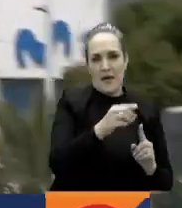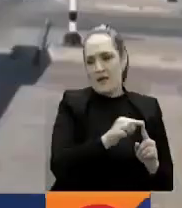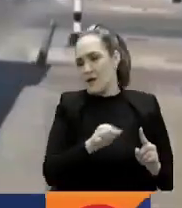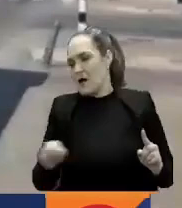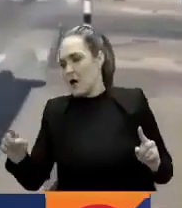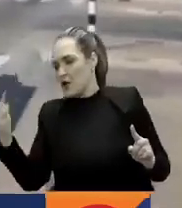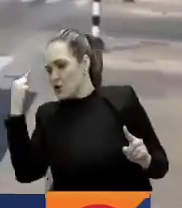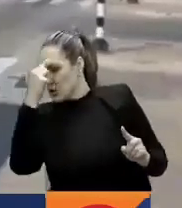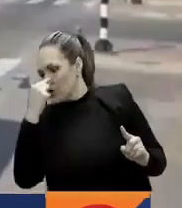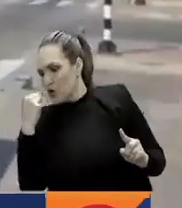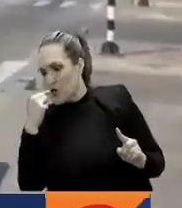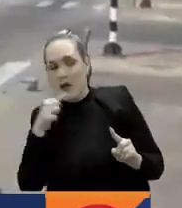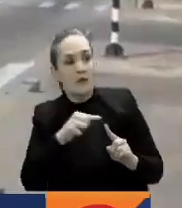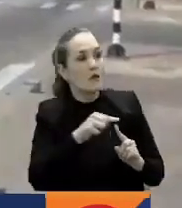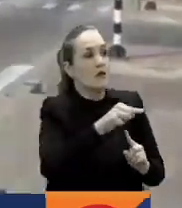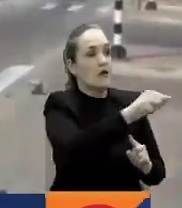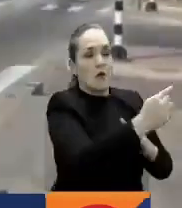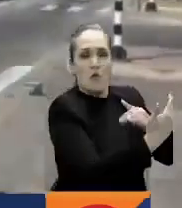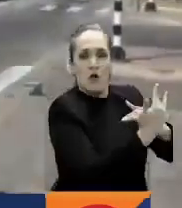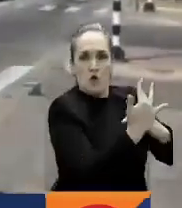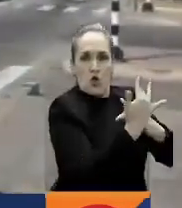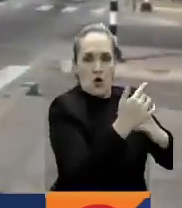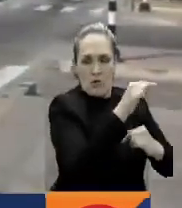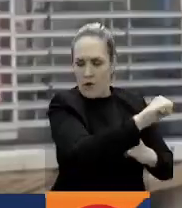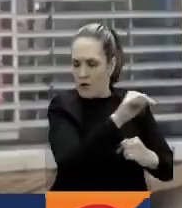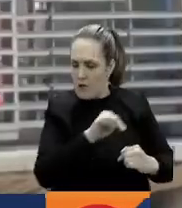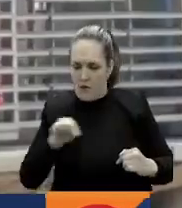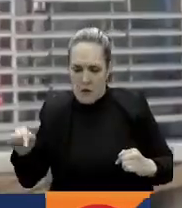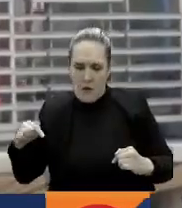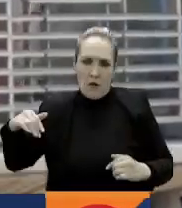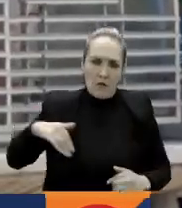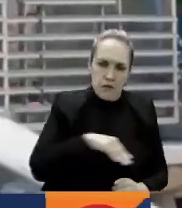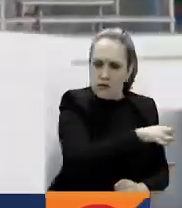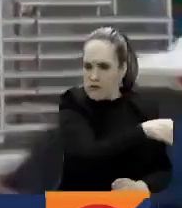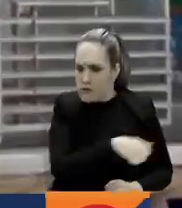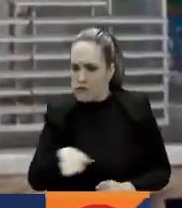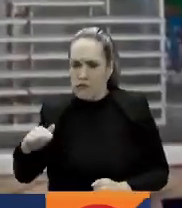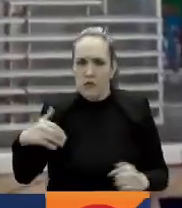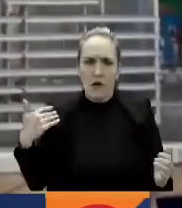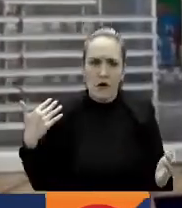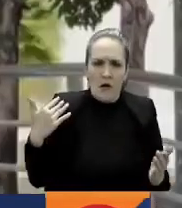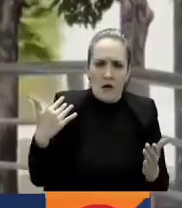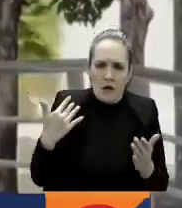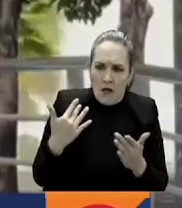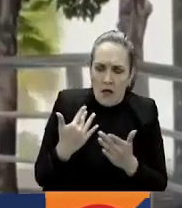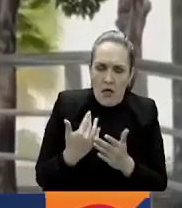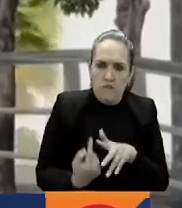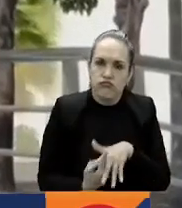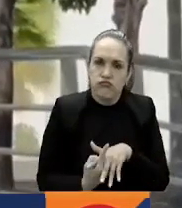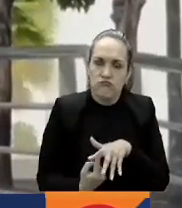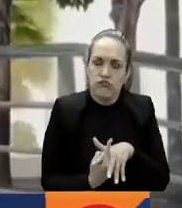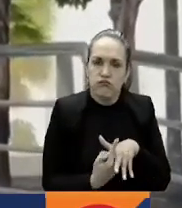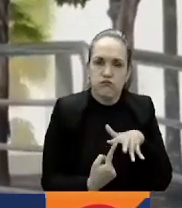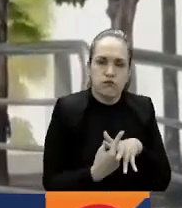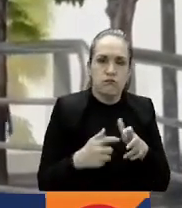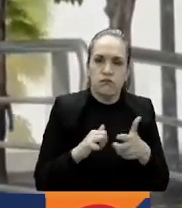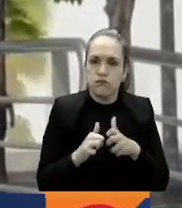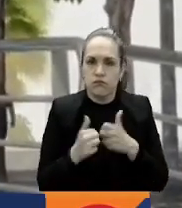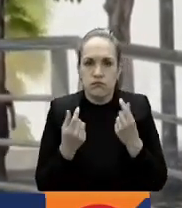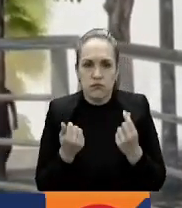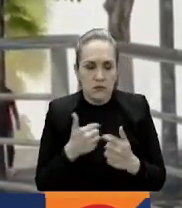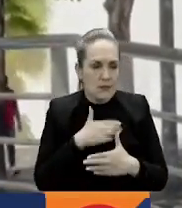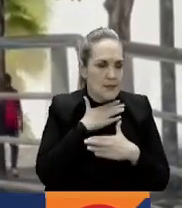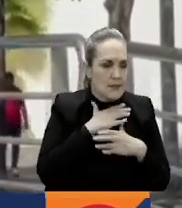la ciudad de Barranquilla. Con el paso de los kilómetros, Transmetro afronta múltiples problemas económicos que ha llevado en